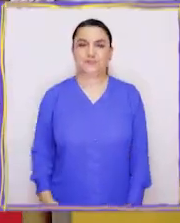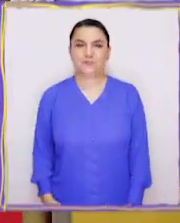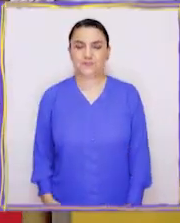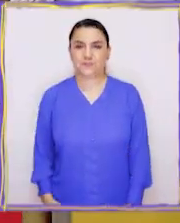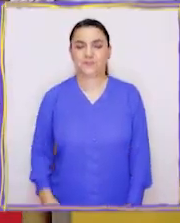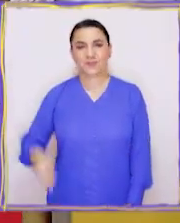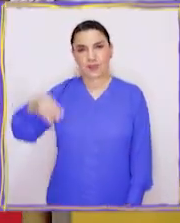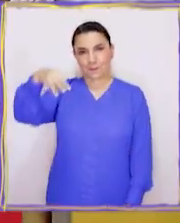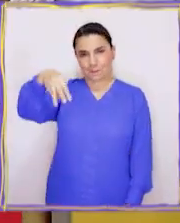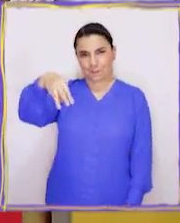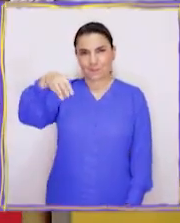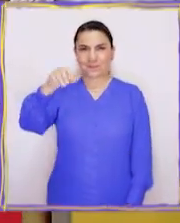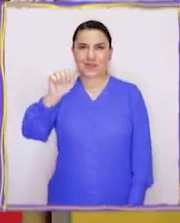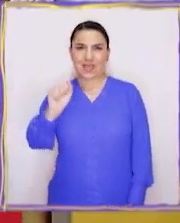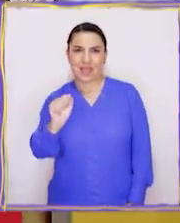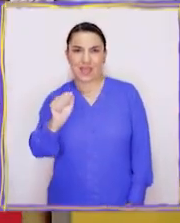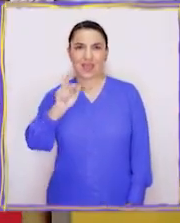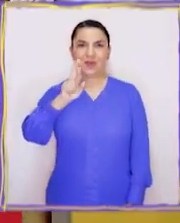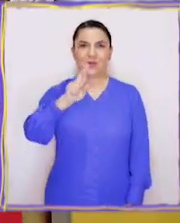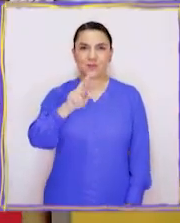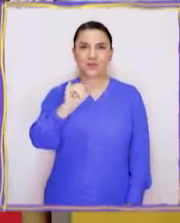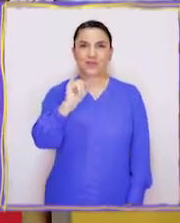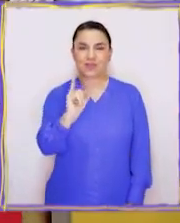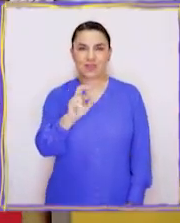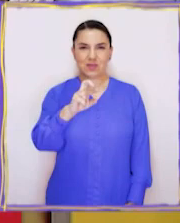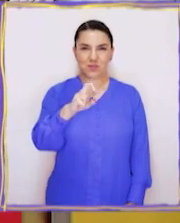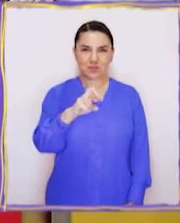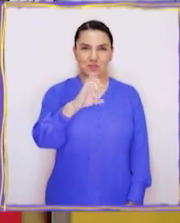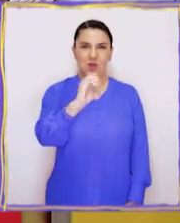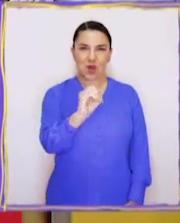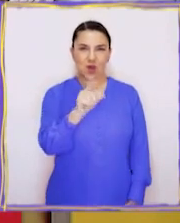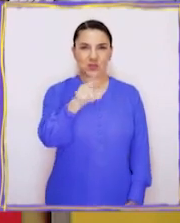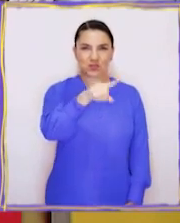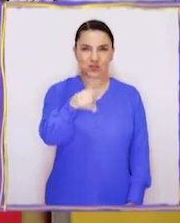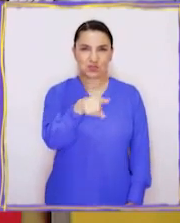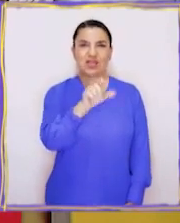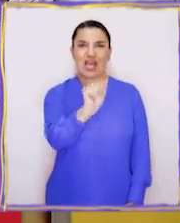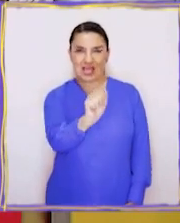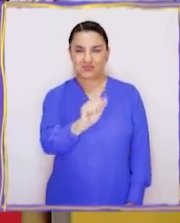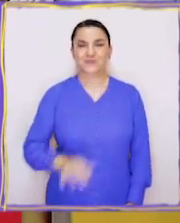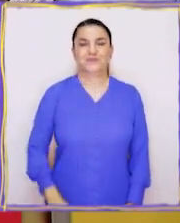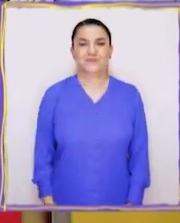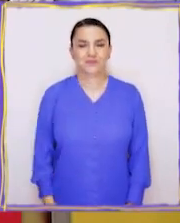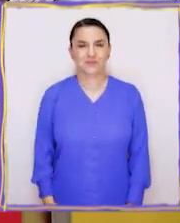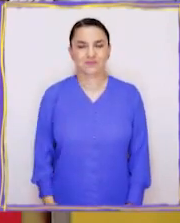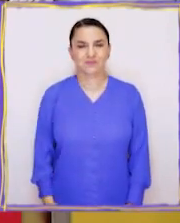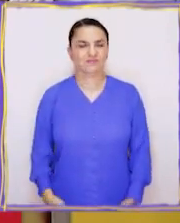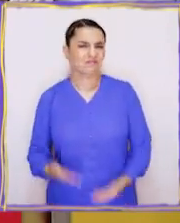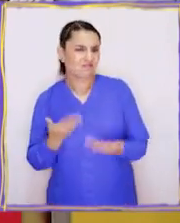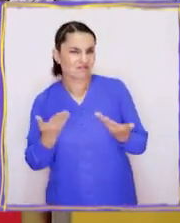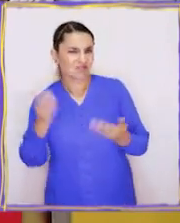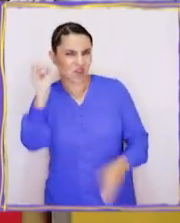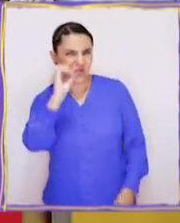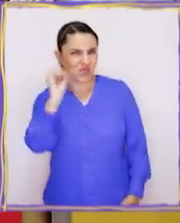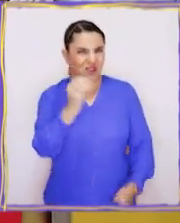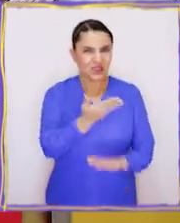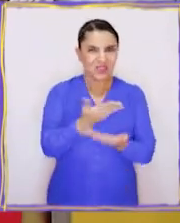M, A, R, I, P, O, S, A. ¿Qué